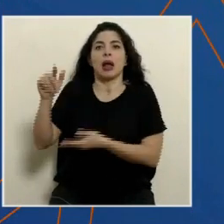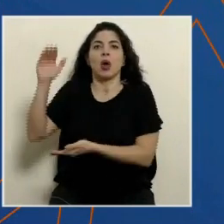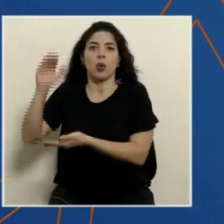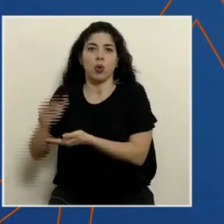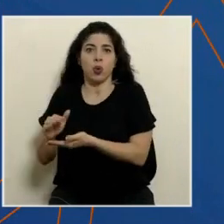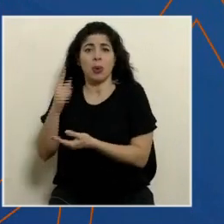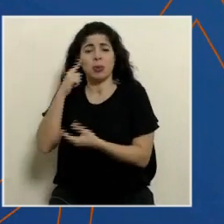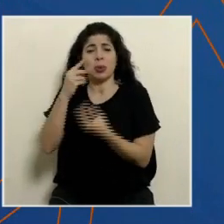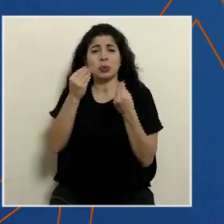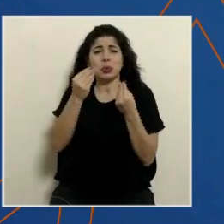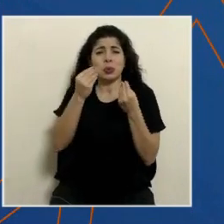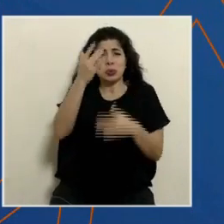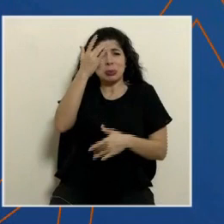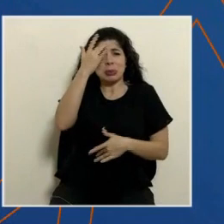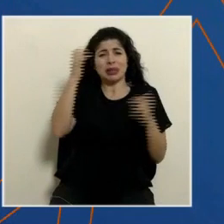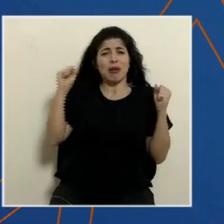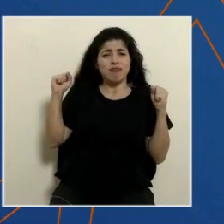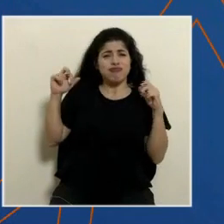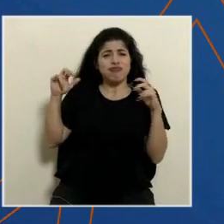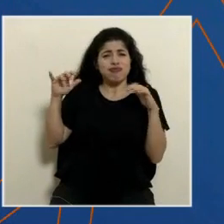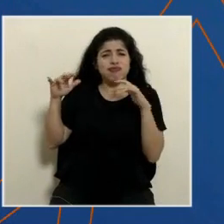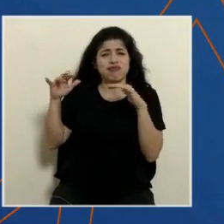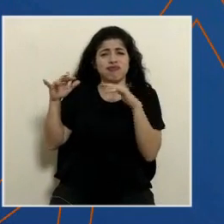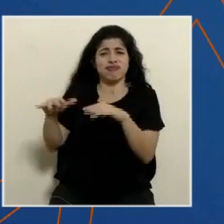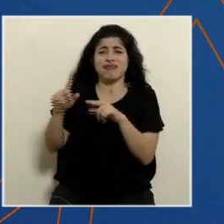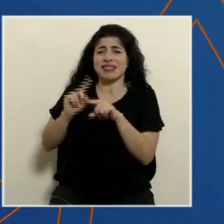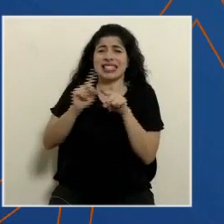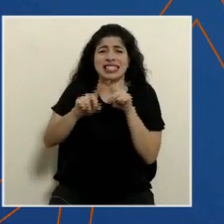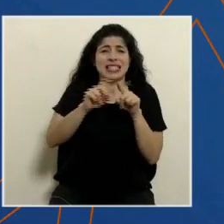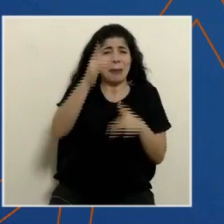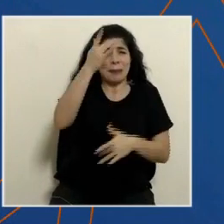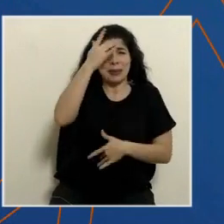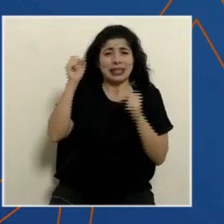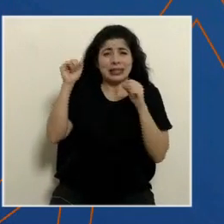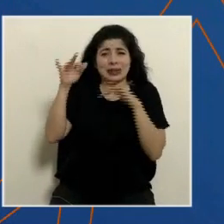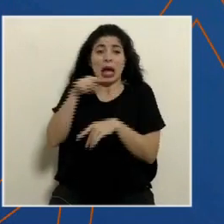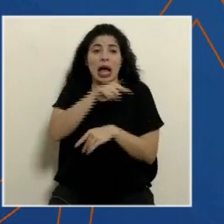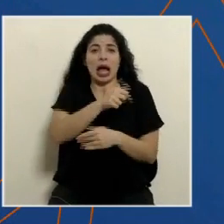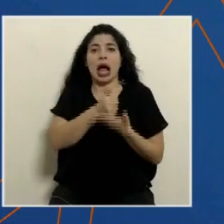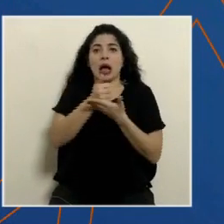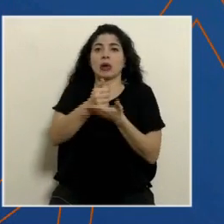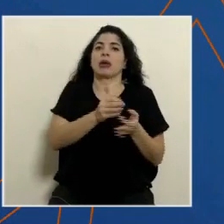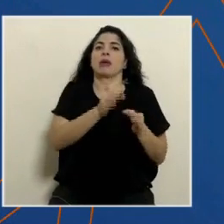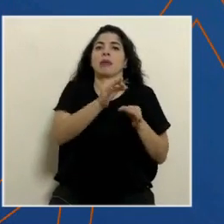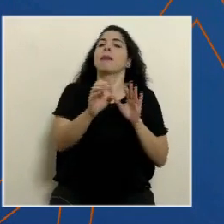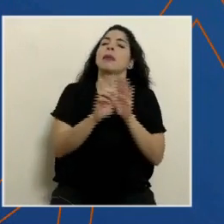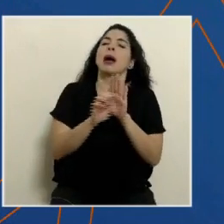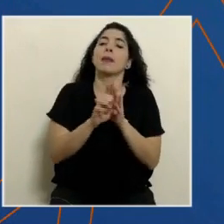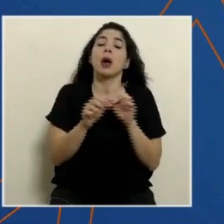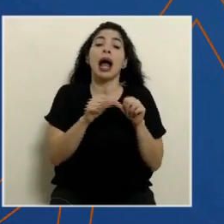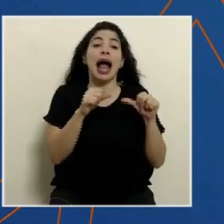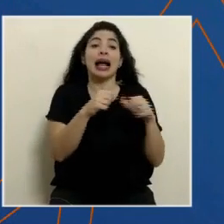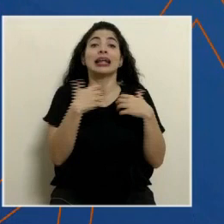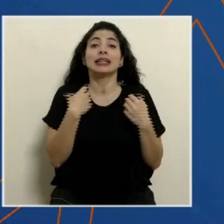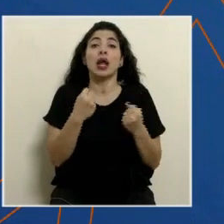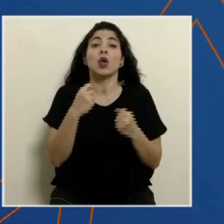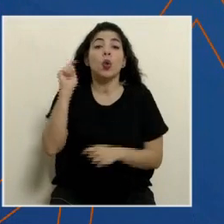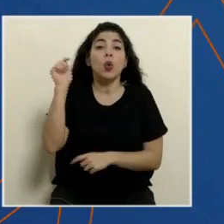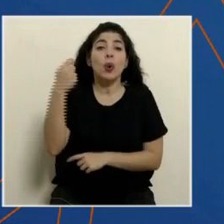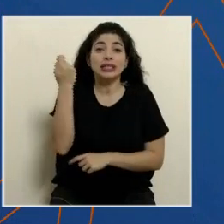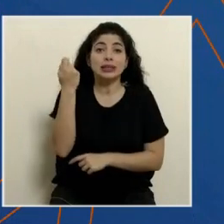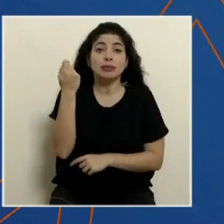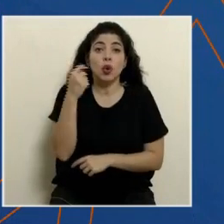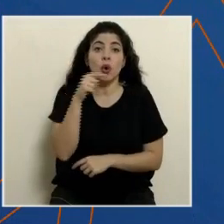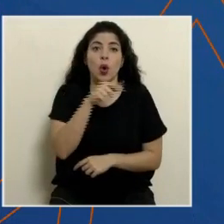de pacientes de todo tipo. Estamos hablando, por ejemplo, del área de salud de Guásimo, que